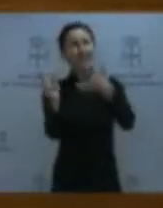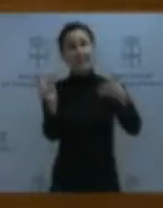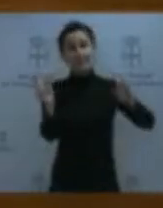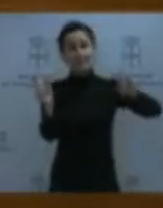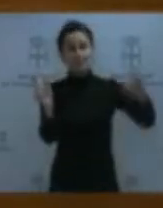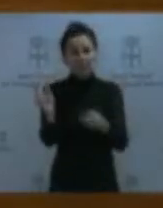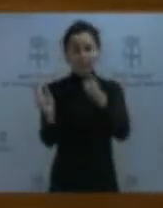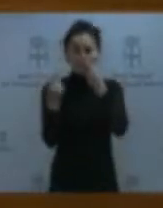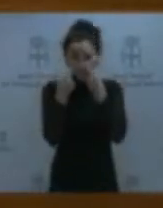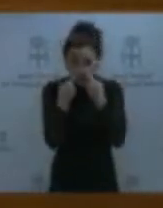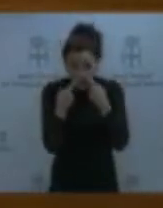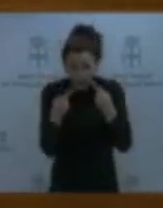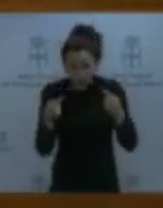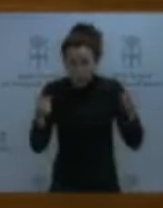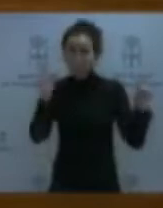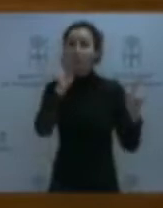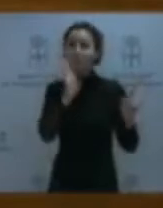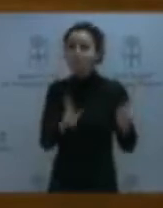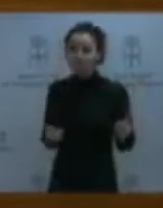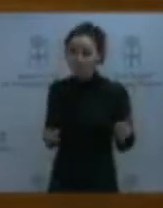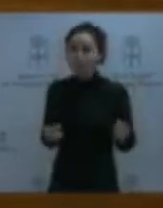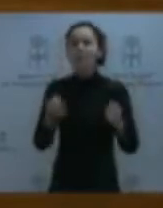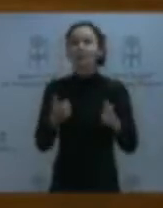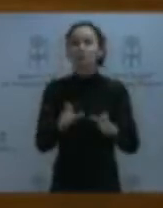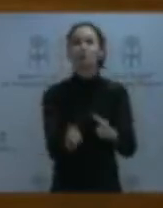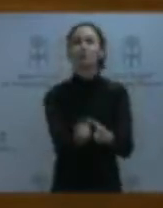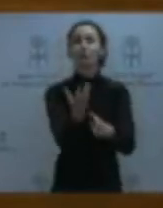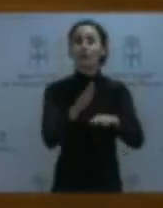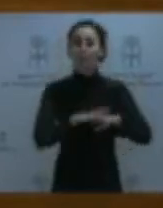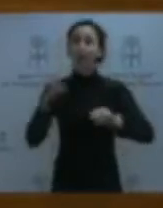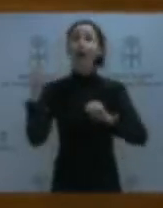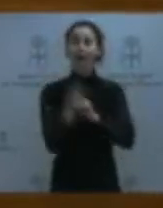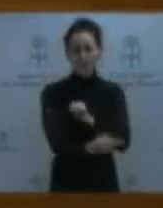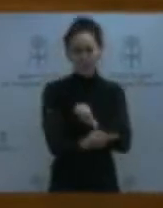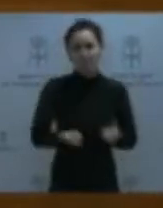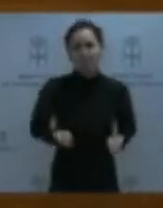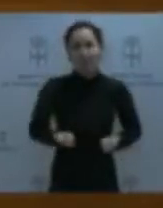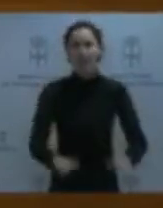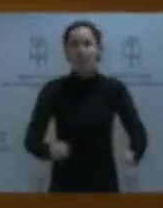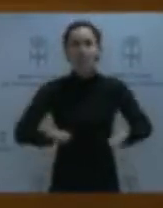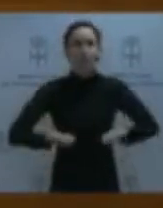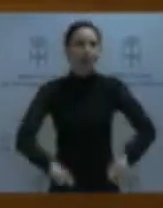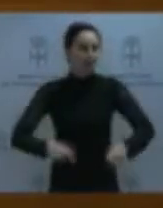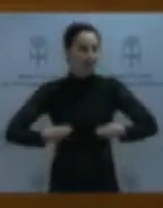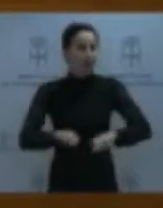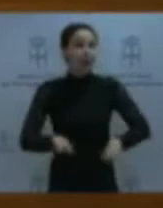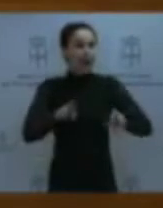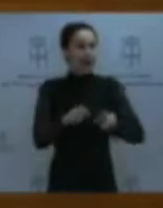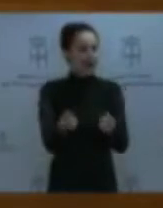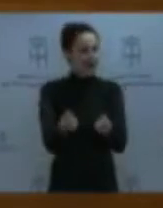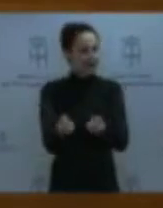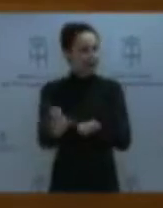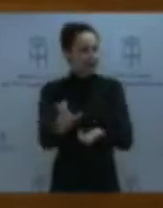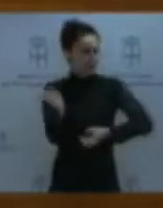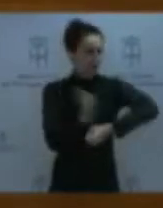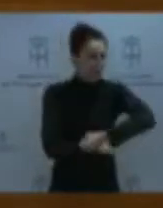euros al año. Y una unidad anticorrupción está precisamente para evitar el despilfarro y recuperar ese dinero.